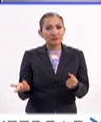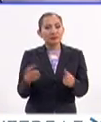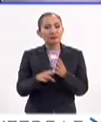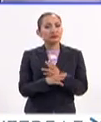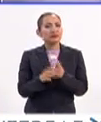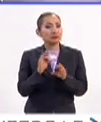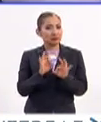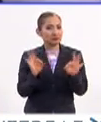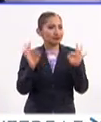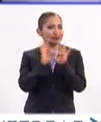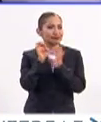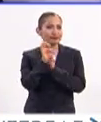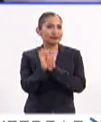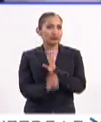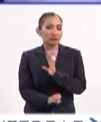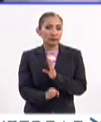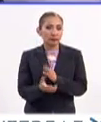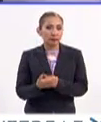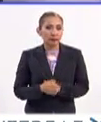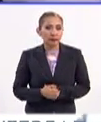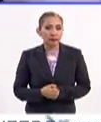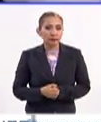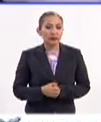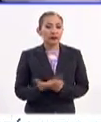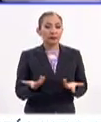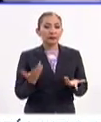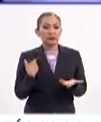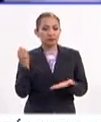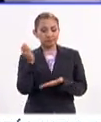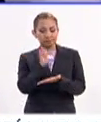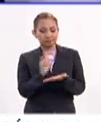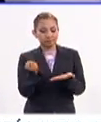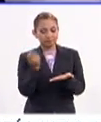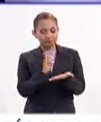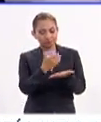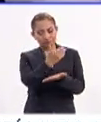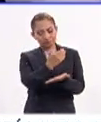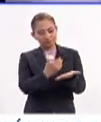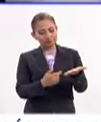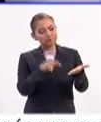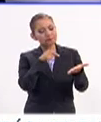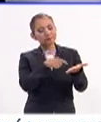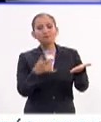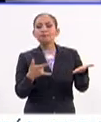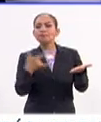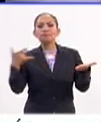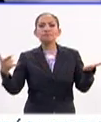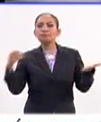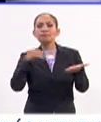elementos fundamentales, como por ejemplo dejar escrito, dejar en textos lo que es la